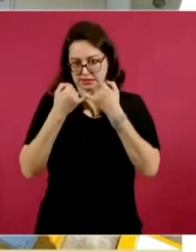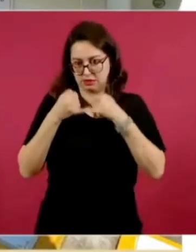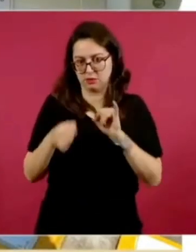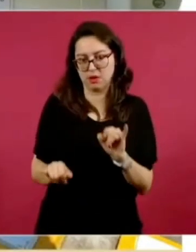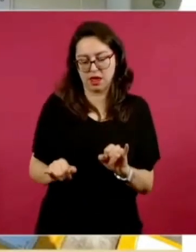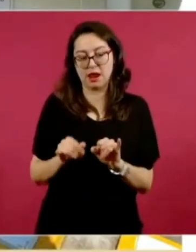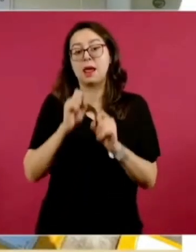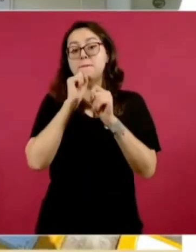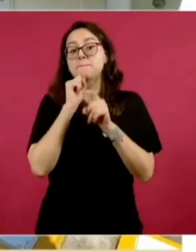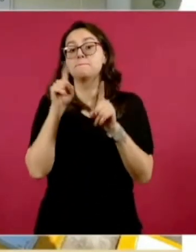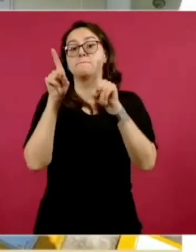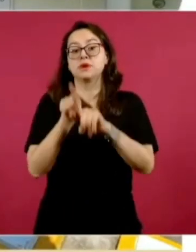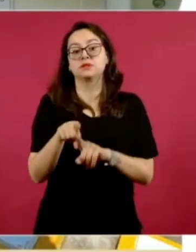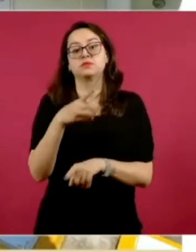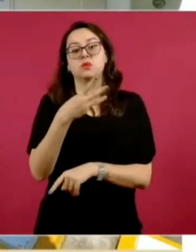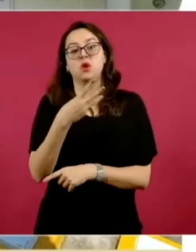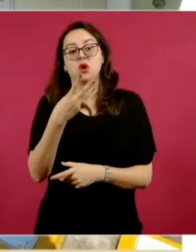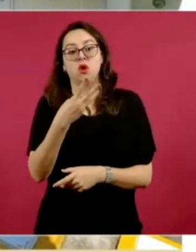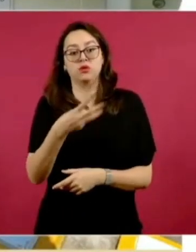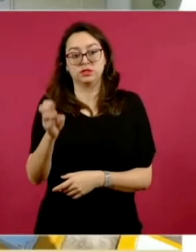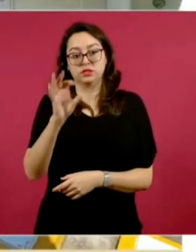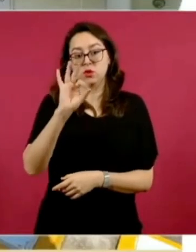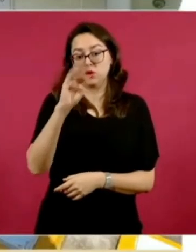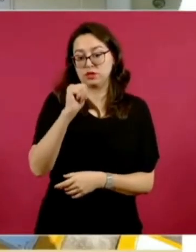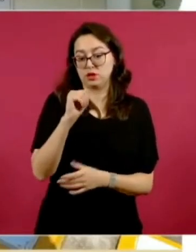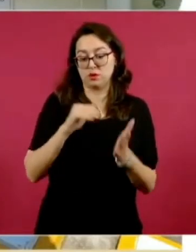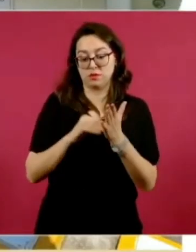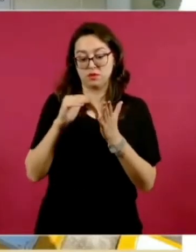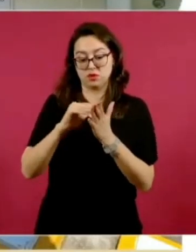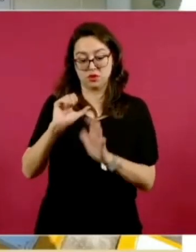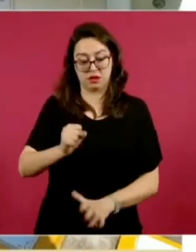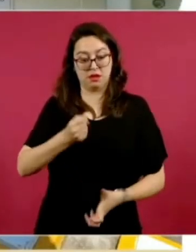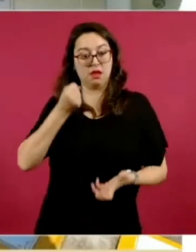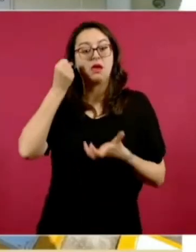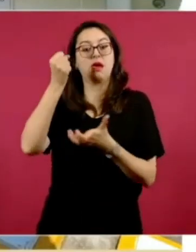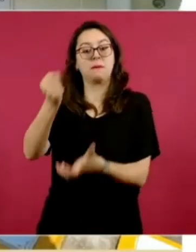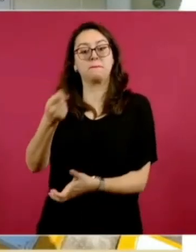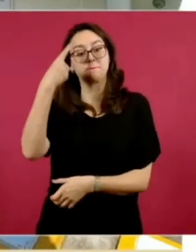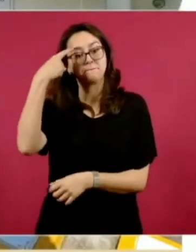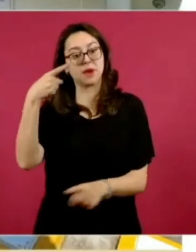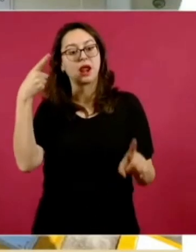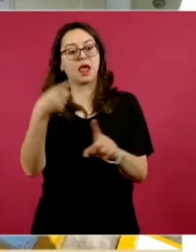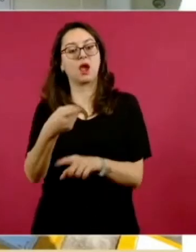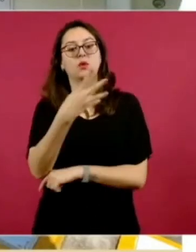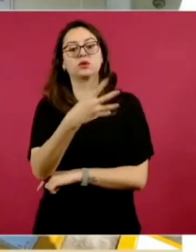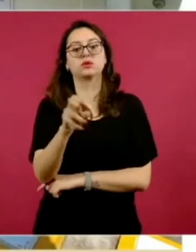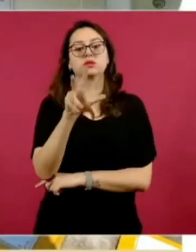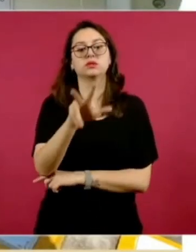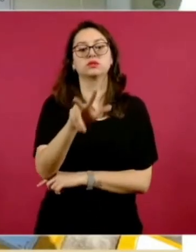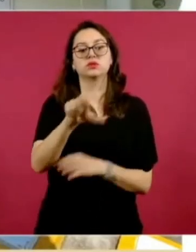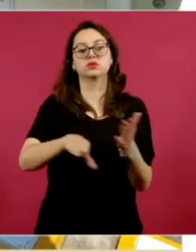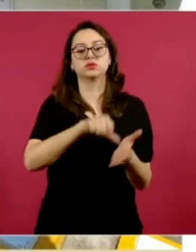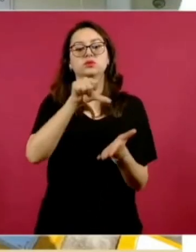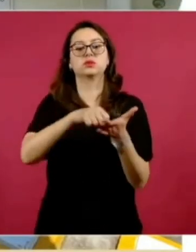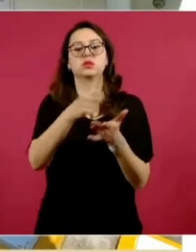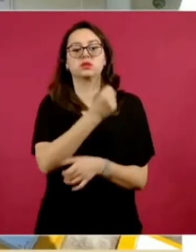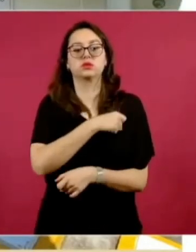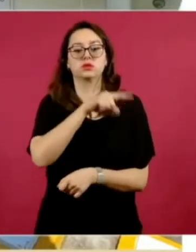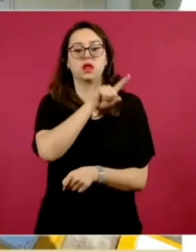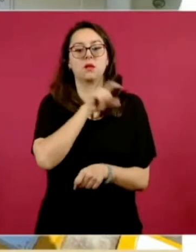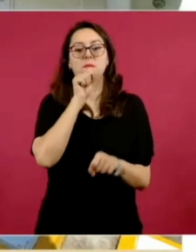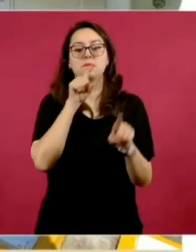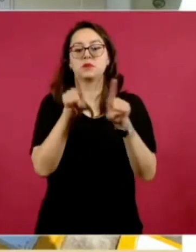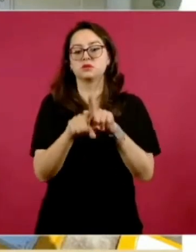inversión de 349 millones de pesos en 418 centros de salud y la adquisición de 4 equipos